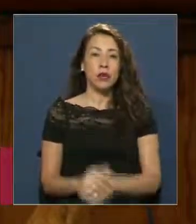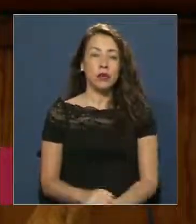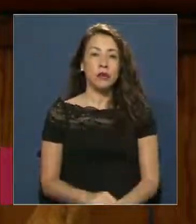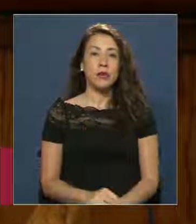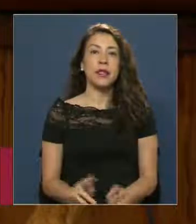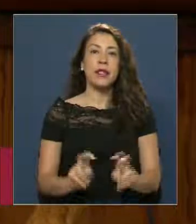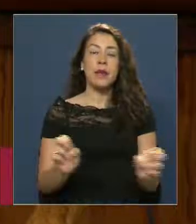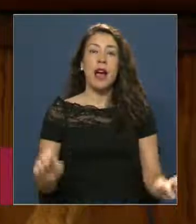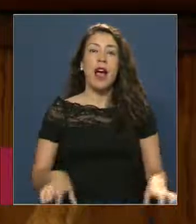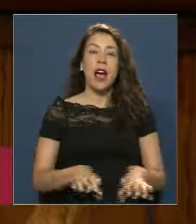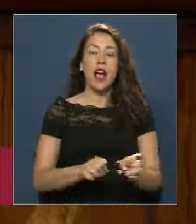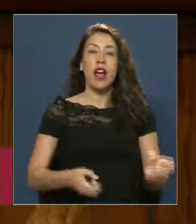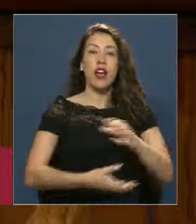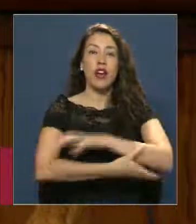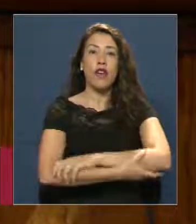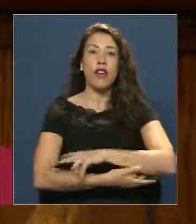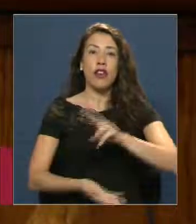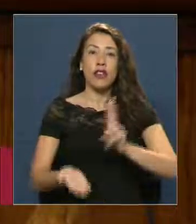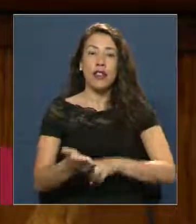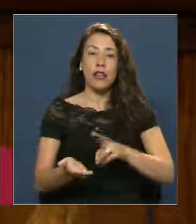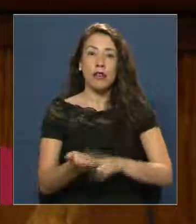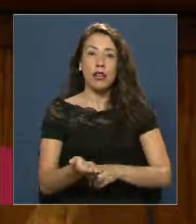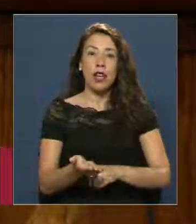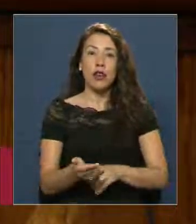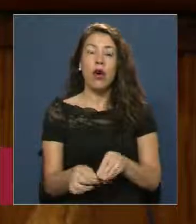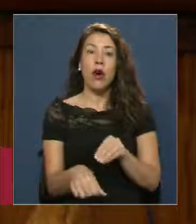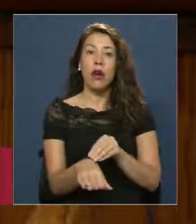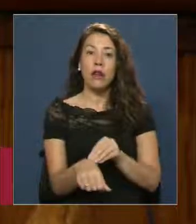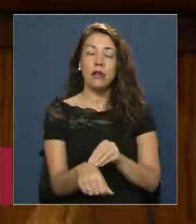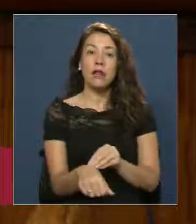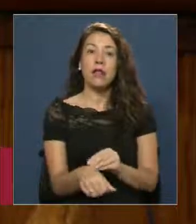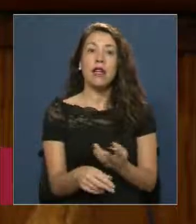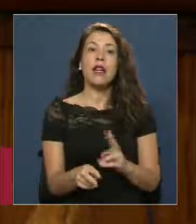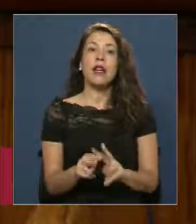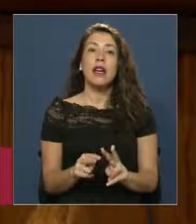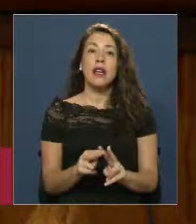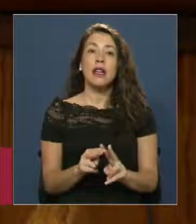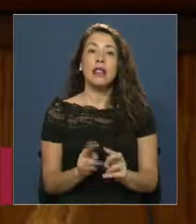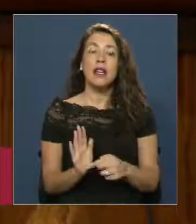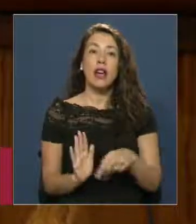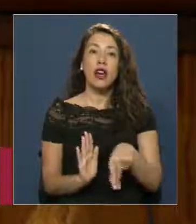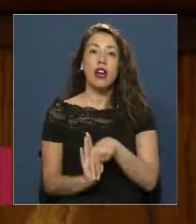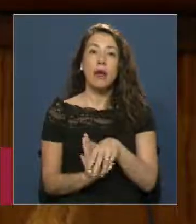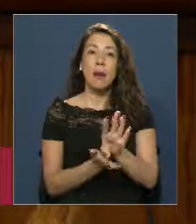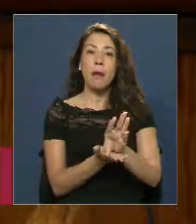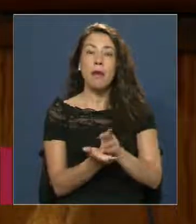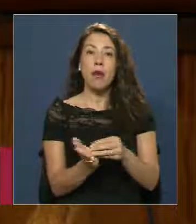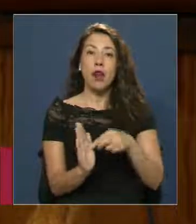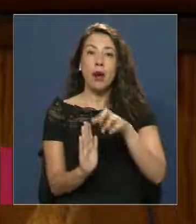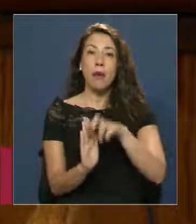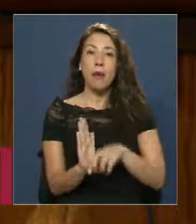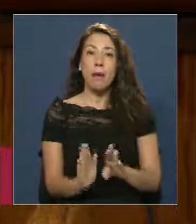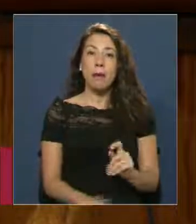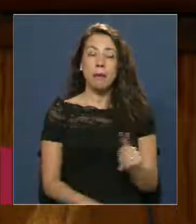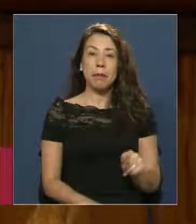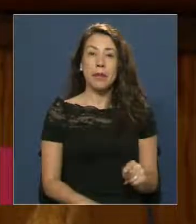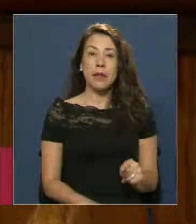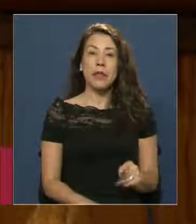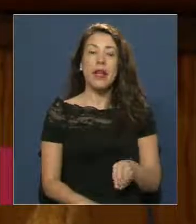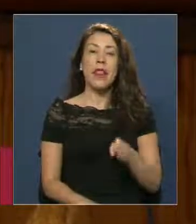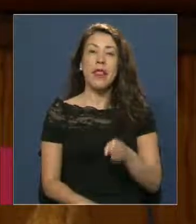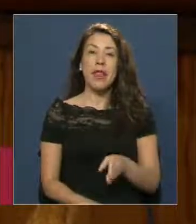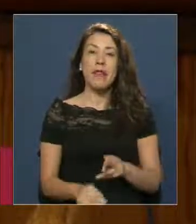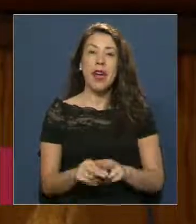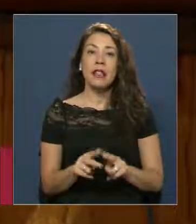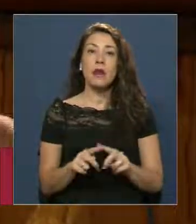de convenios tributarios en particular, hace presente el mensaje que la implementación de las normas modelo del proyecto BEPS se debe llevar